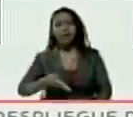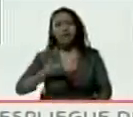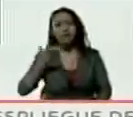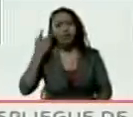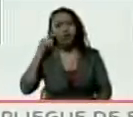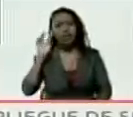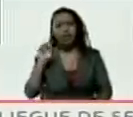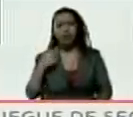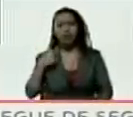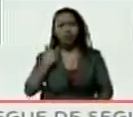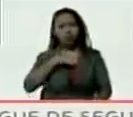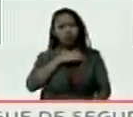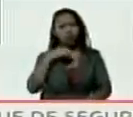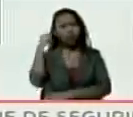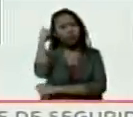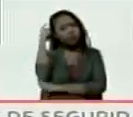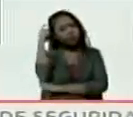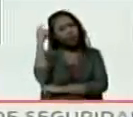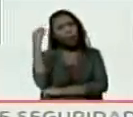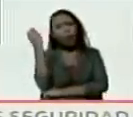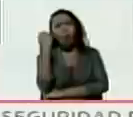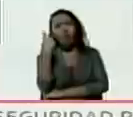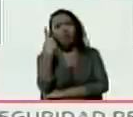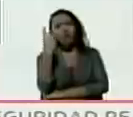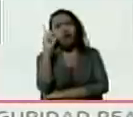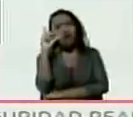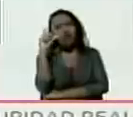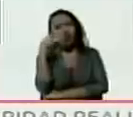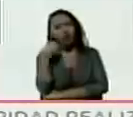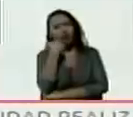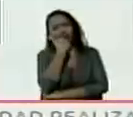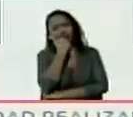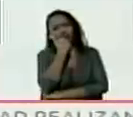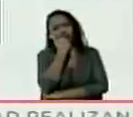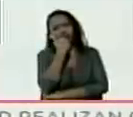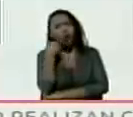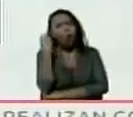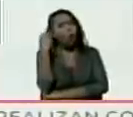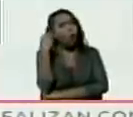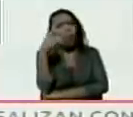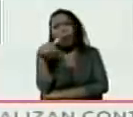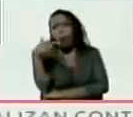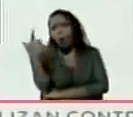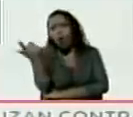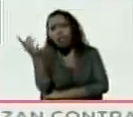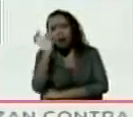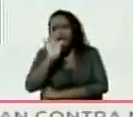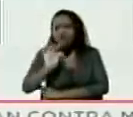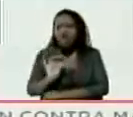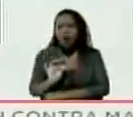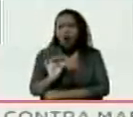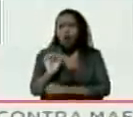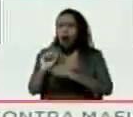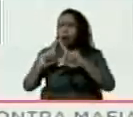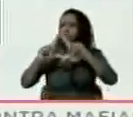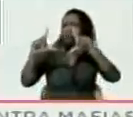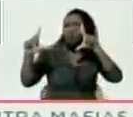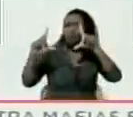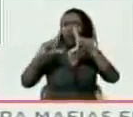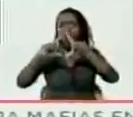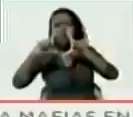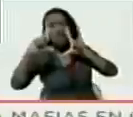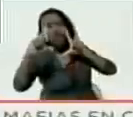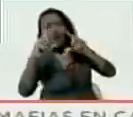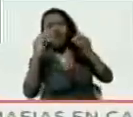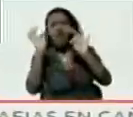preguntando en este momento. ¿Cómo es que hay una sola foto? ¿Cómo es que no hay otros distintos ángulos, otros distintos registros en